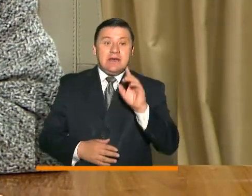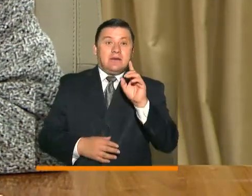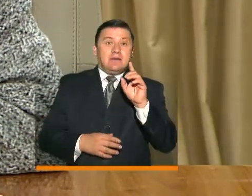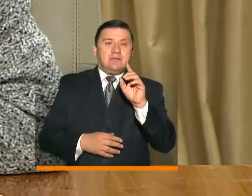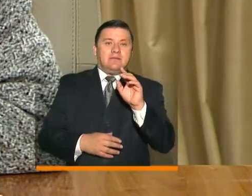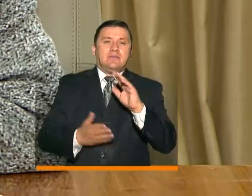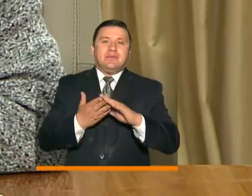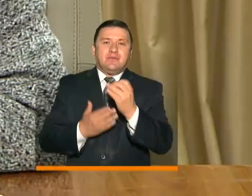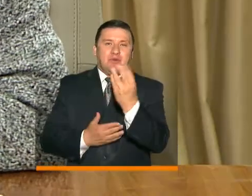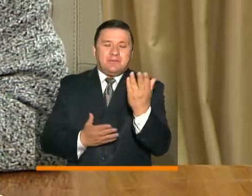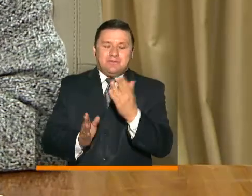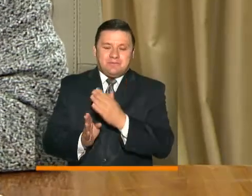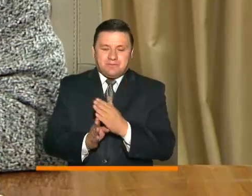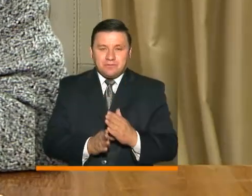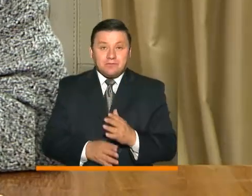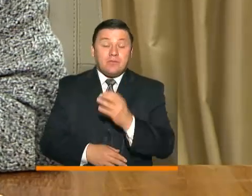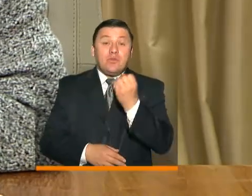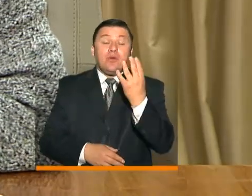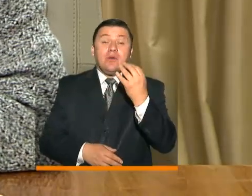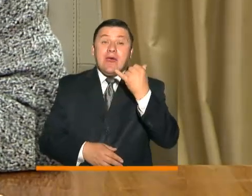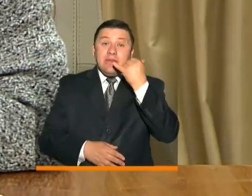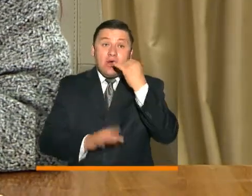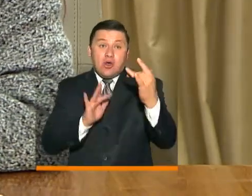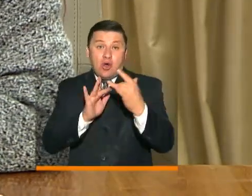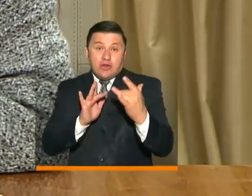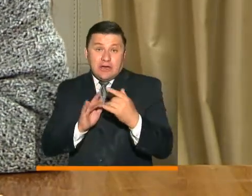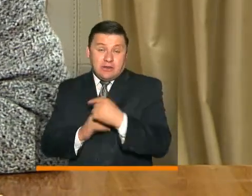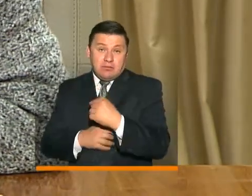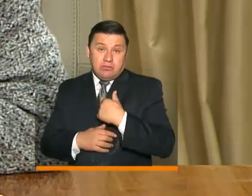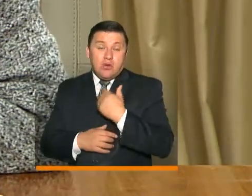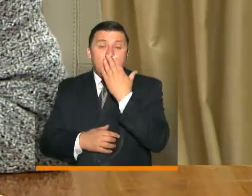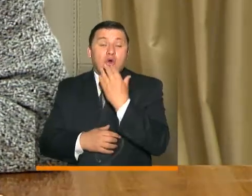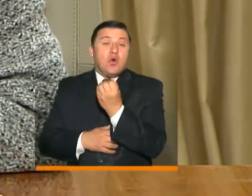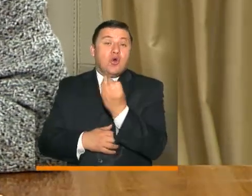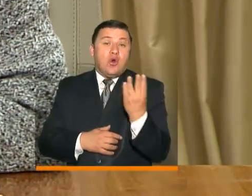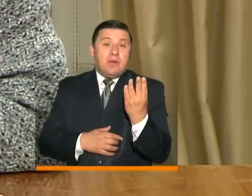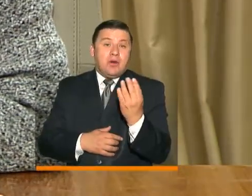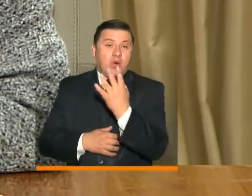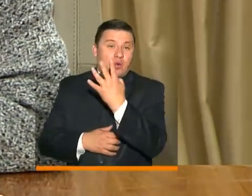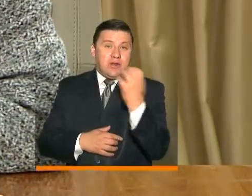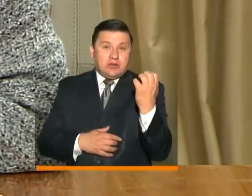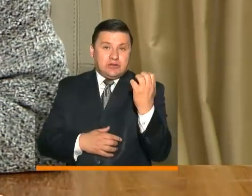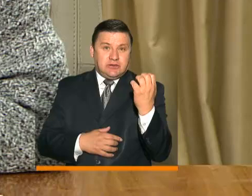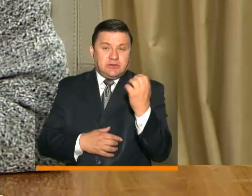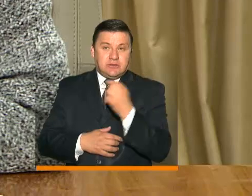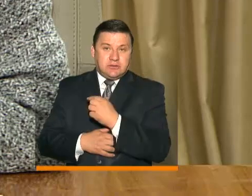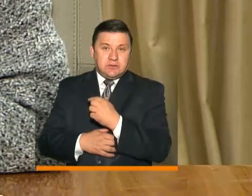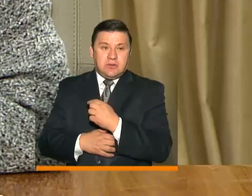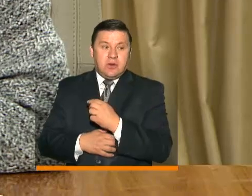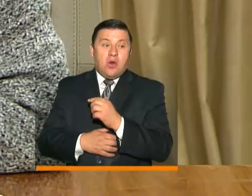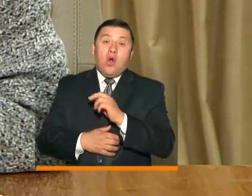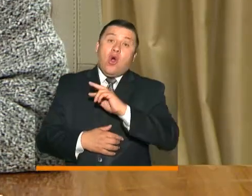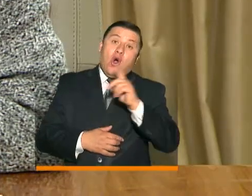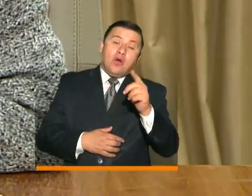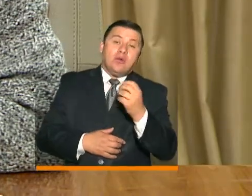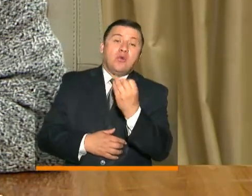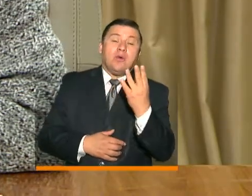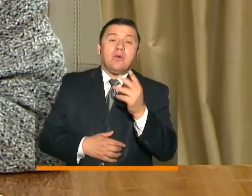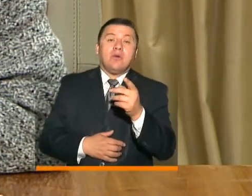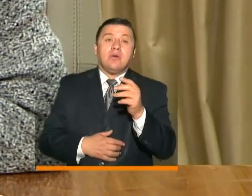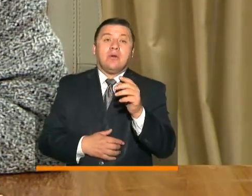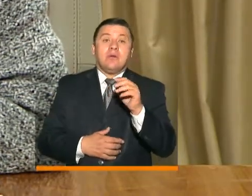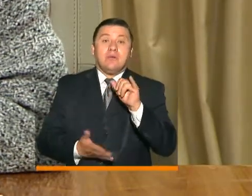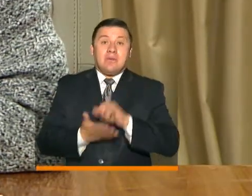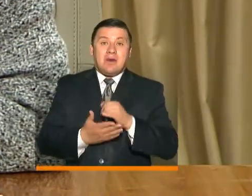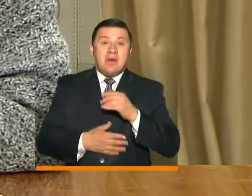018-00-3200, el número de teléfono donde se pueden contactar, o numeral 400. Y Dialnet pueden contactarse, como